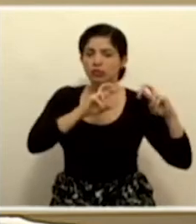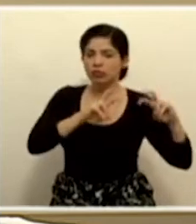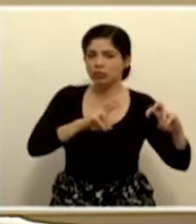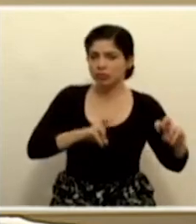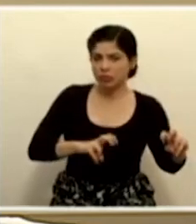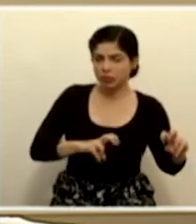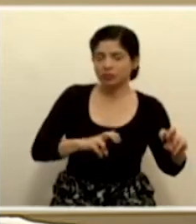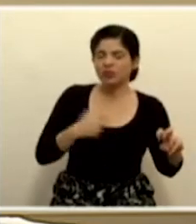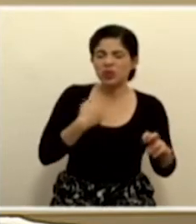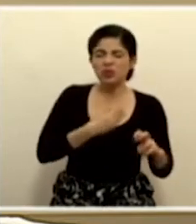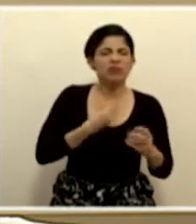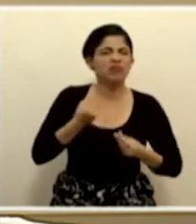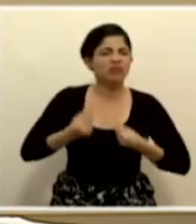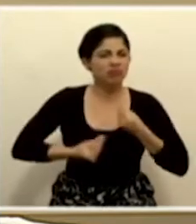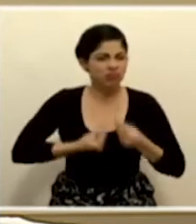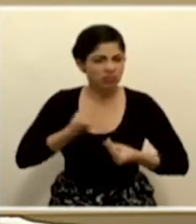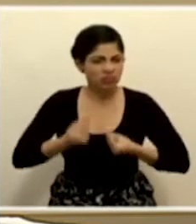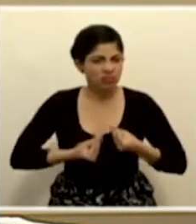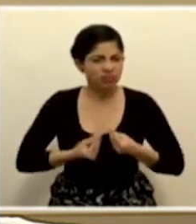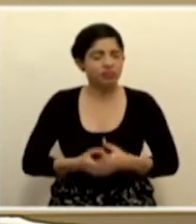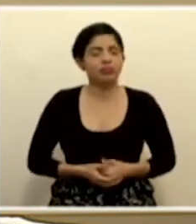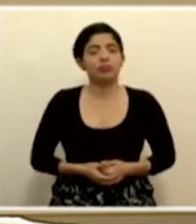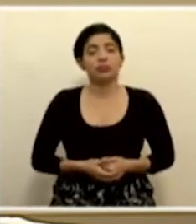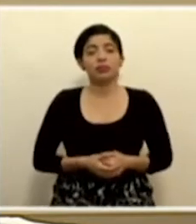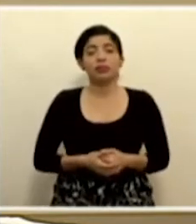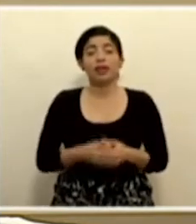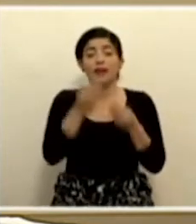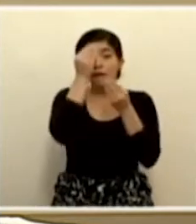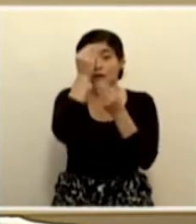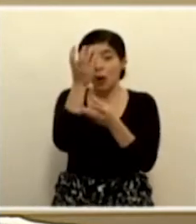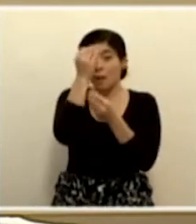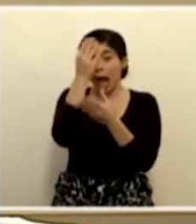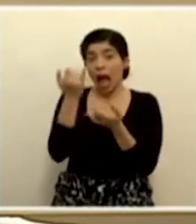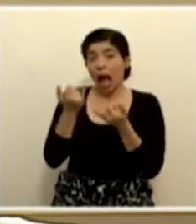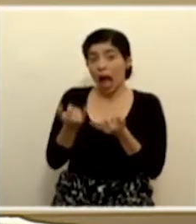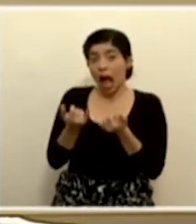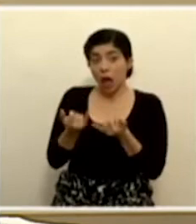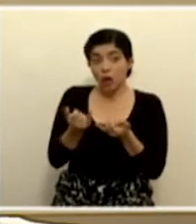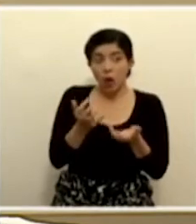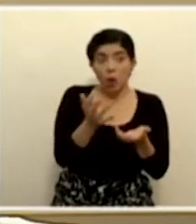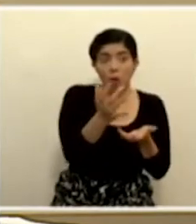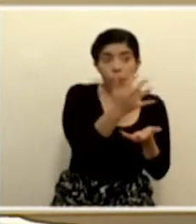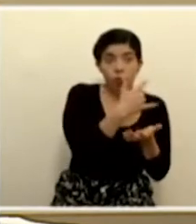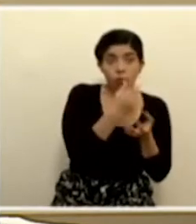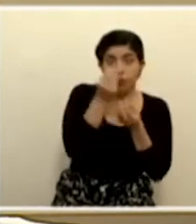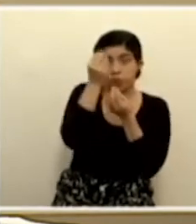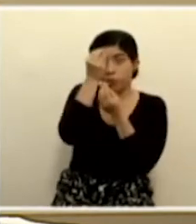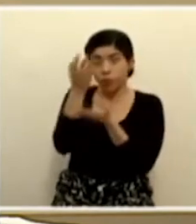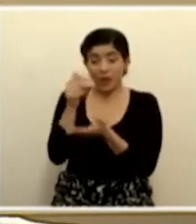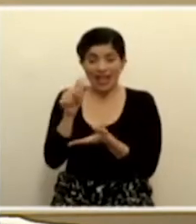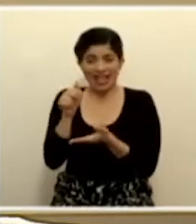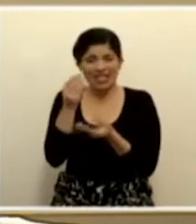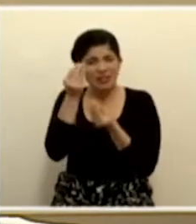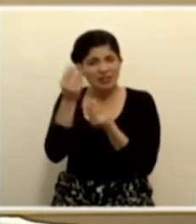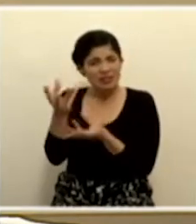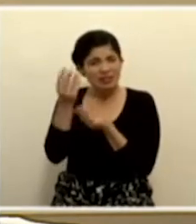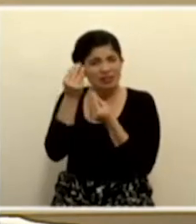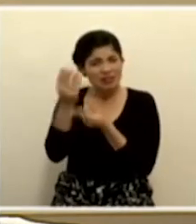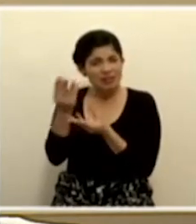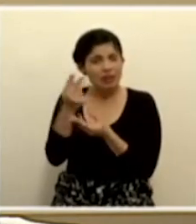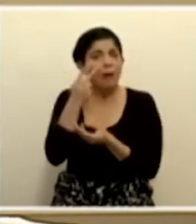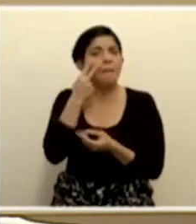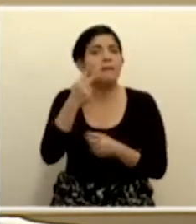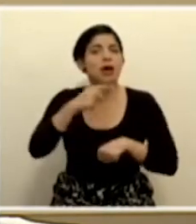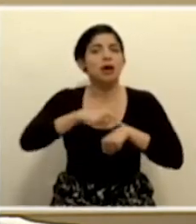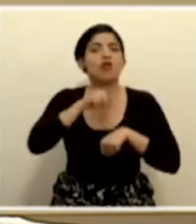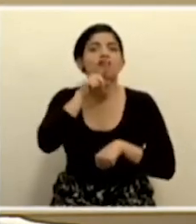de lo que nosotros hacemos es presentar mediante datos actualizados que de hecho estos datos los estamos viendo en tiempo real